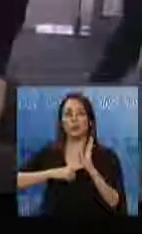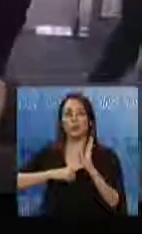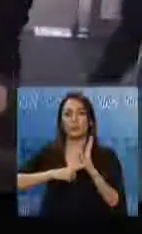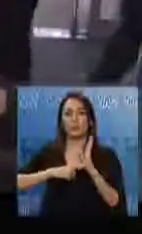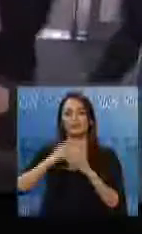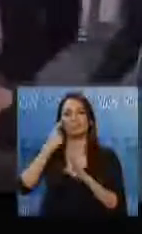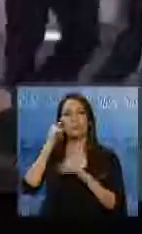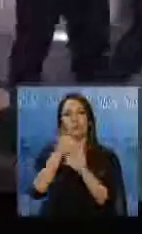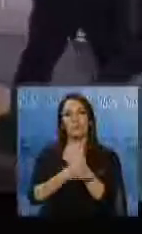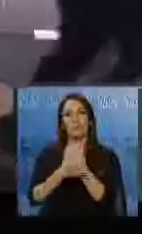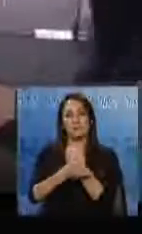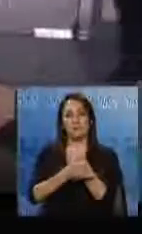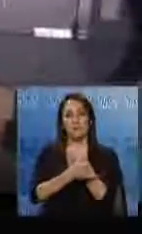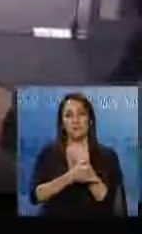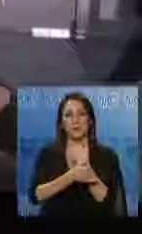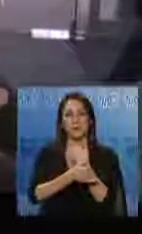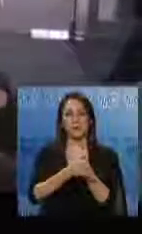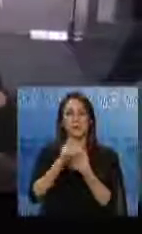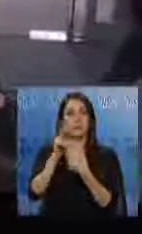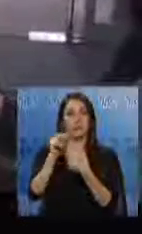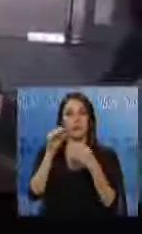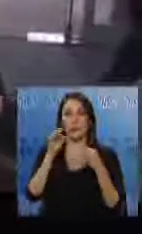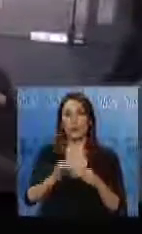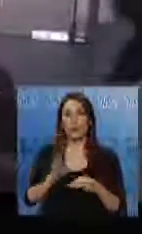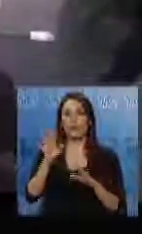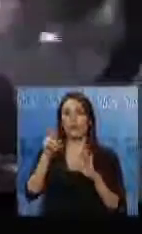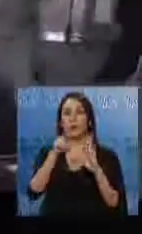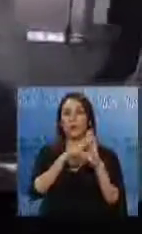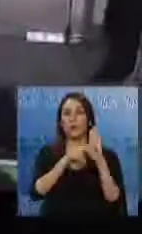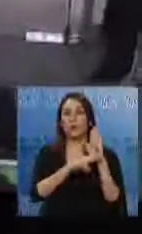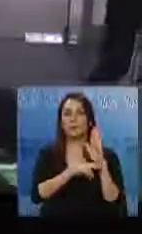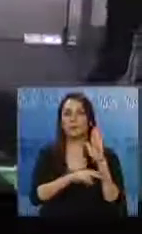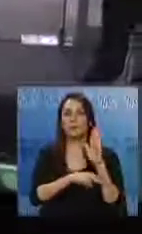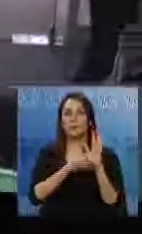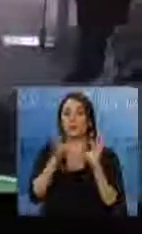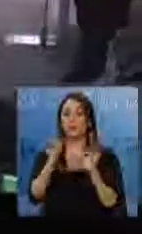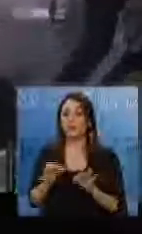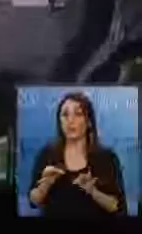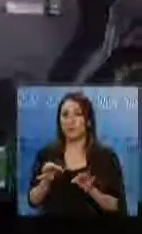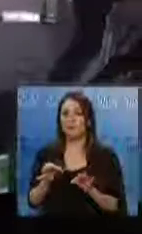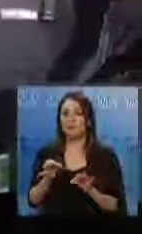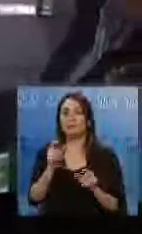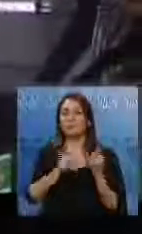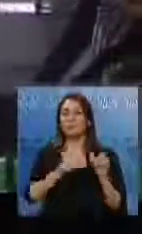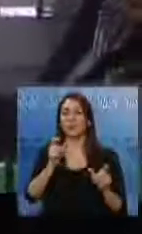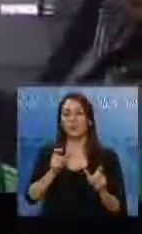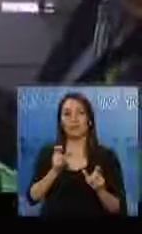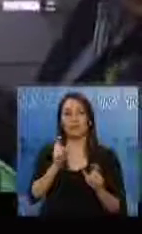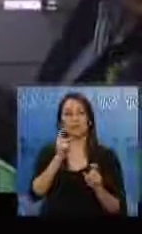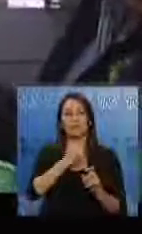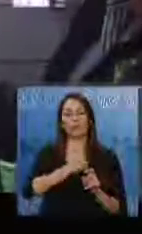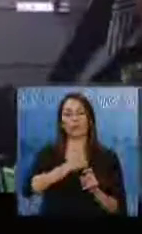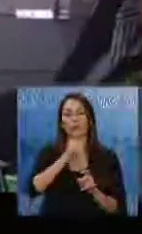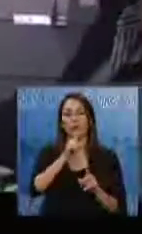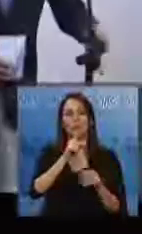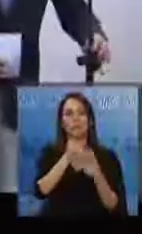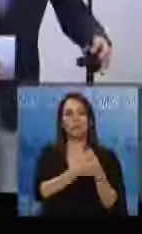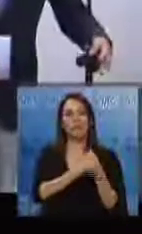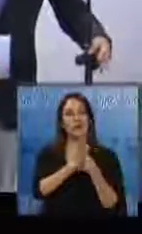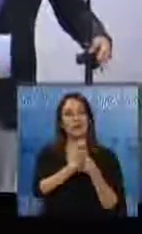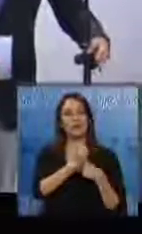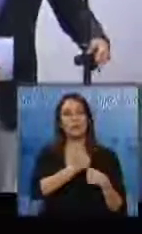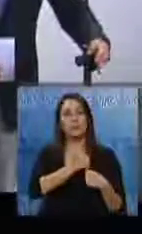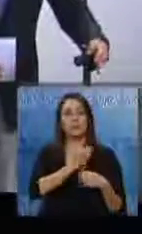terceros países que quienes cumplan unos requisitos para estas deportaciones serán entregados al gobierno de Ecuador.